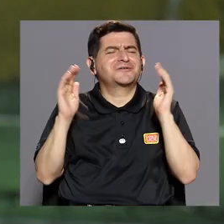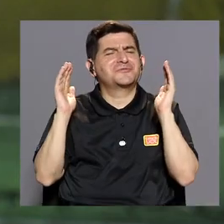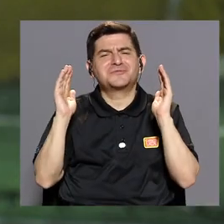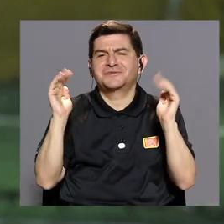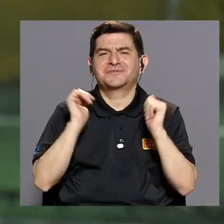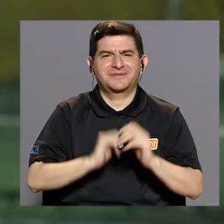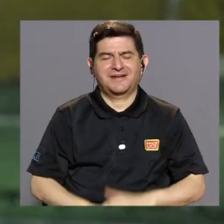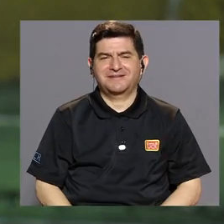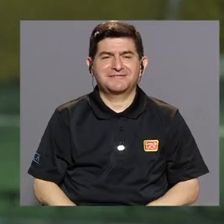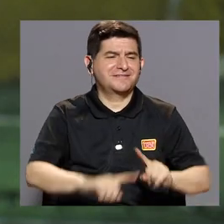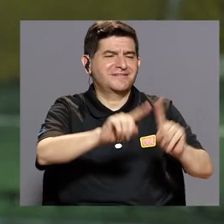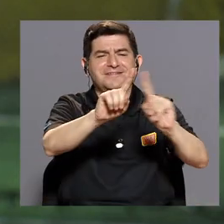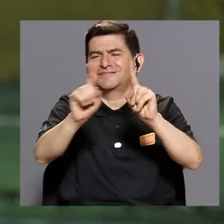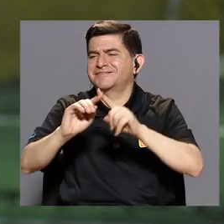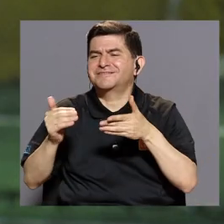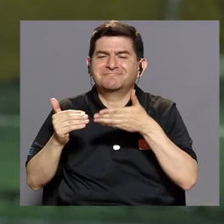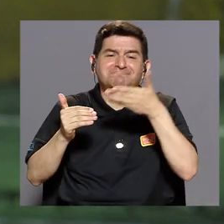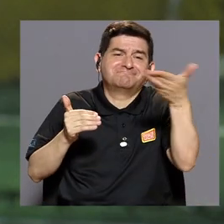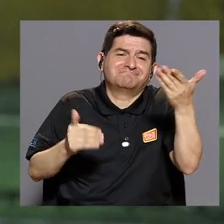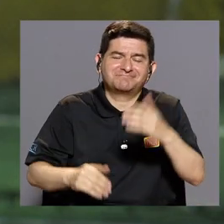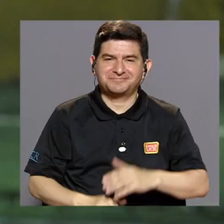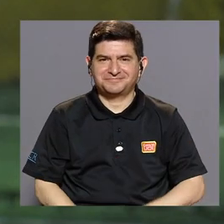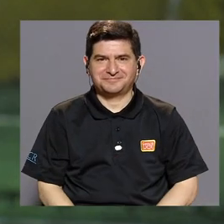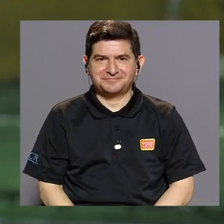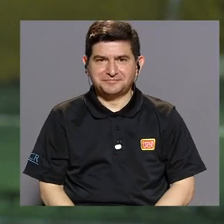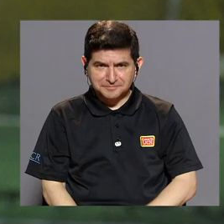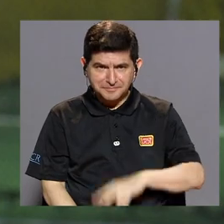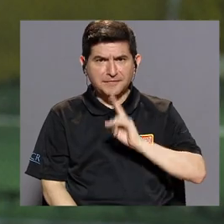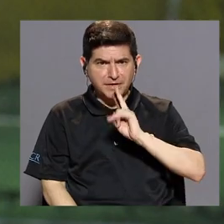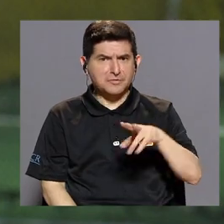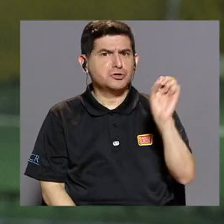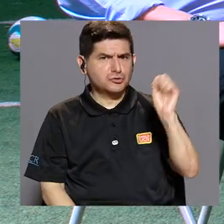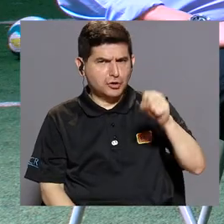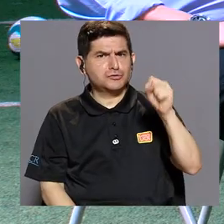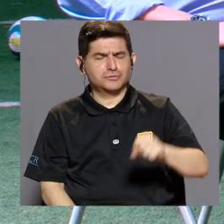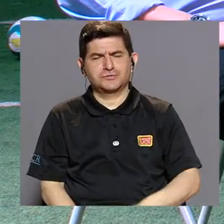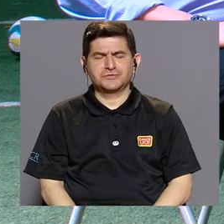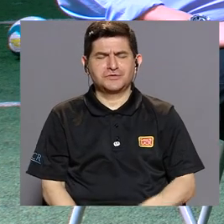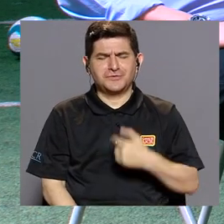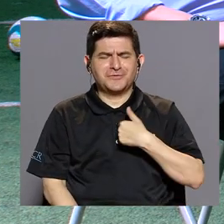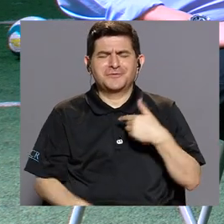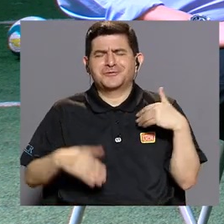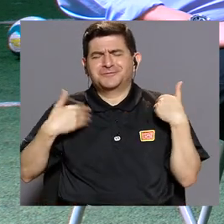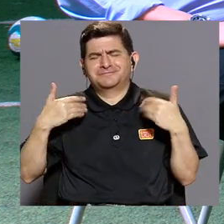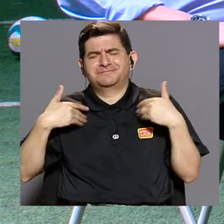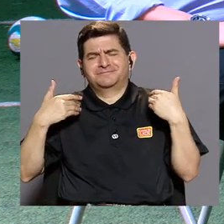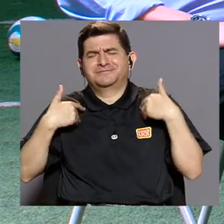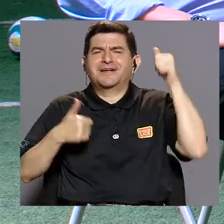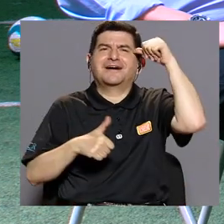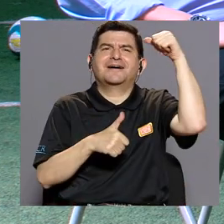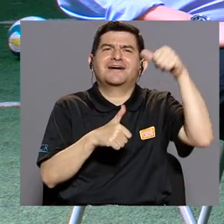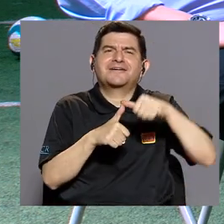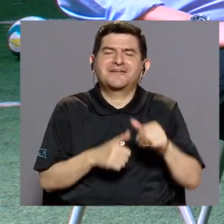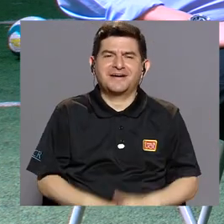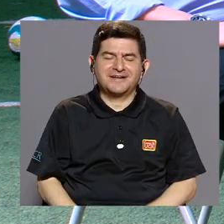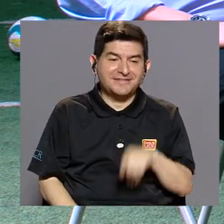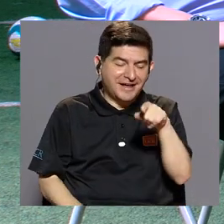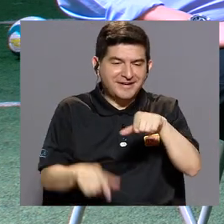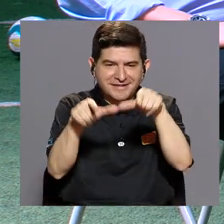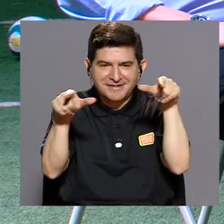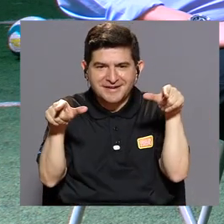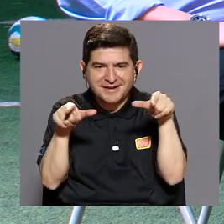¿verdad? Tantas cosas, ¿verdad? Y la verdad es que sí, siempre me daba mucha alegría, ¿verdad? El recordar que Los Jardines